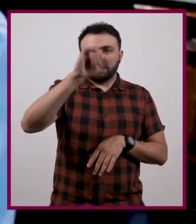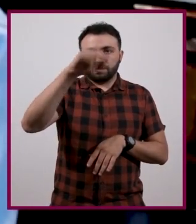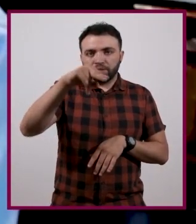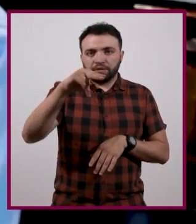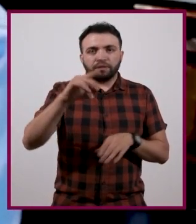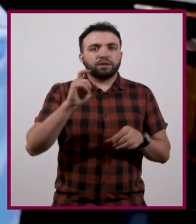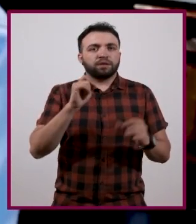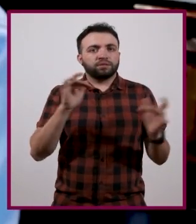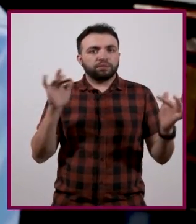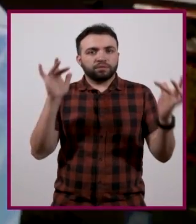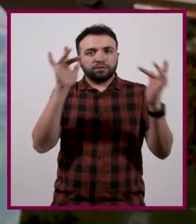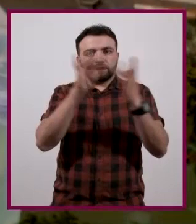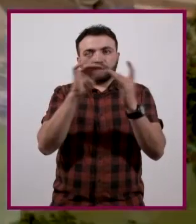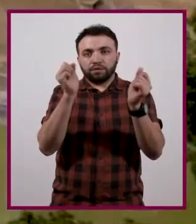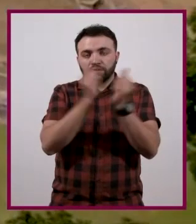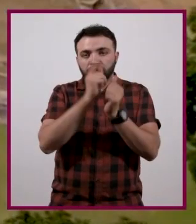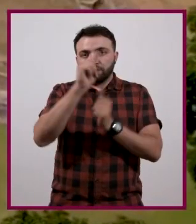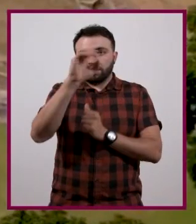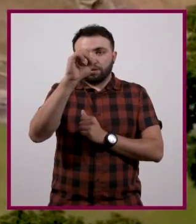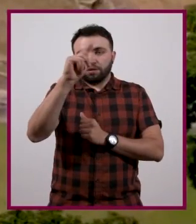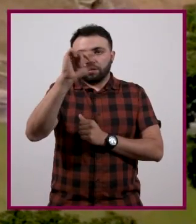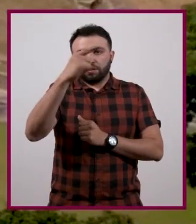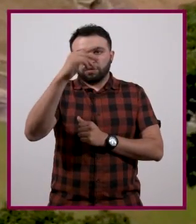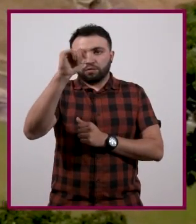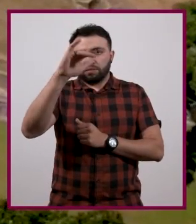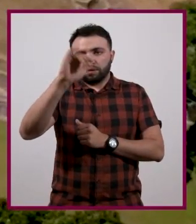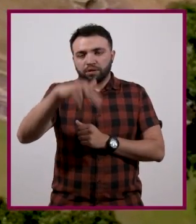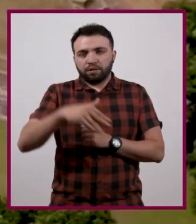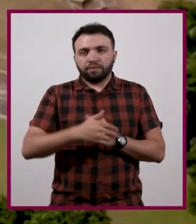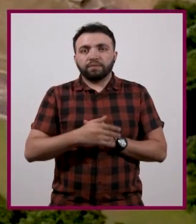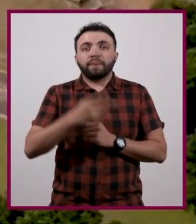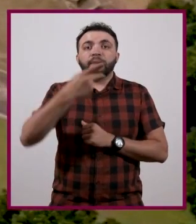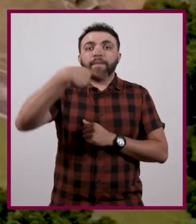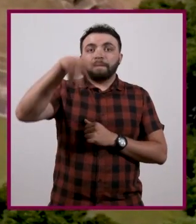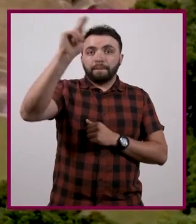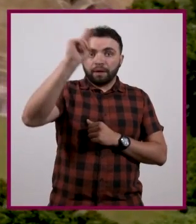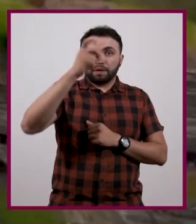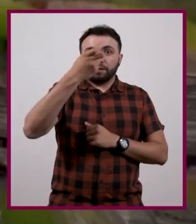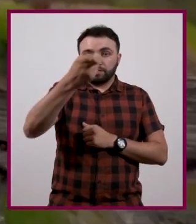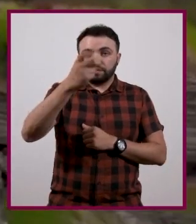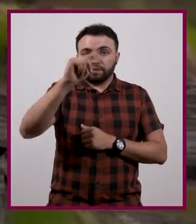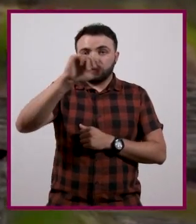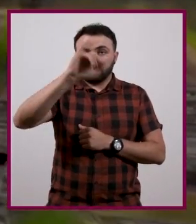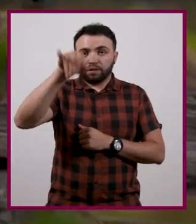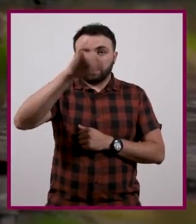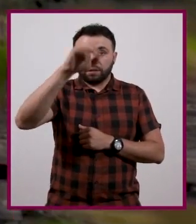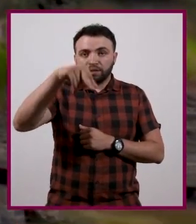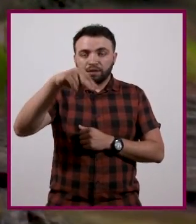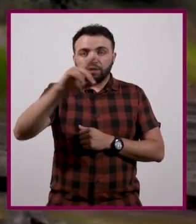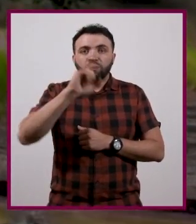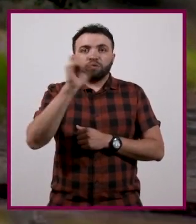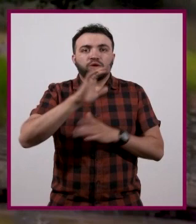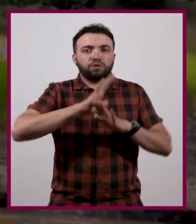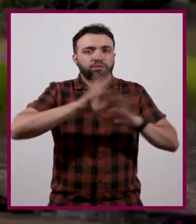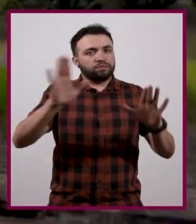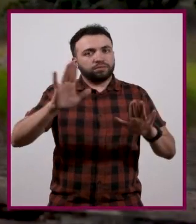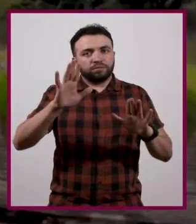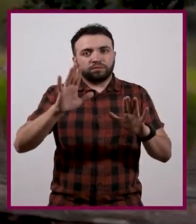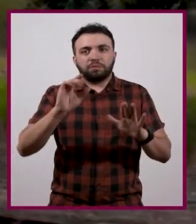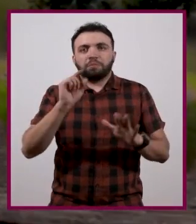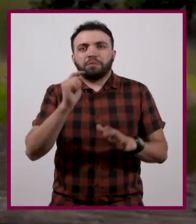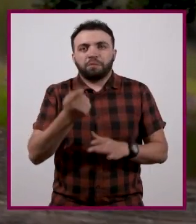en contacto con lo Teotihuacano. Pero el Tajín, con el paso del tiempo, cuando ya es una